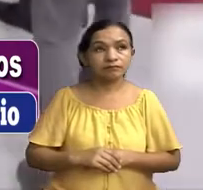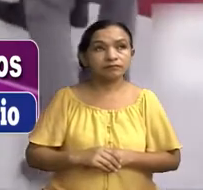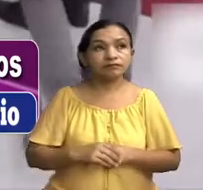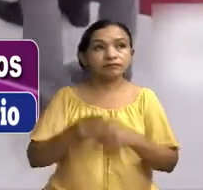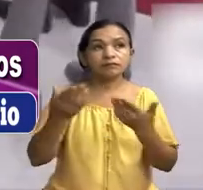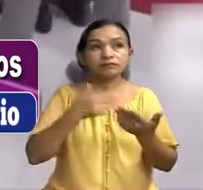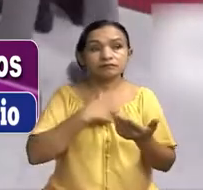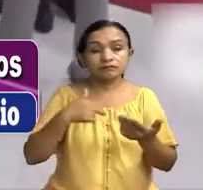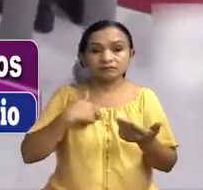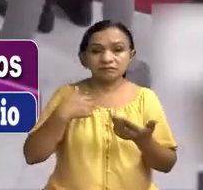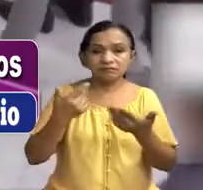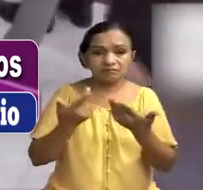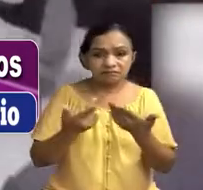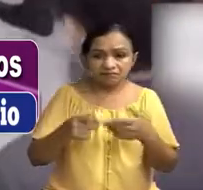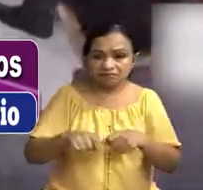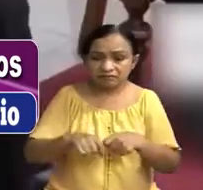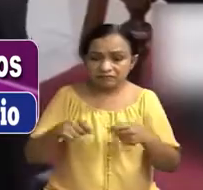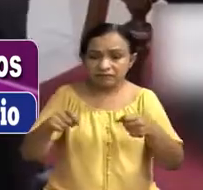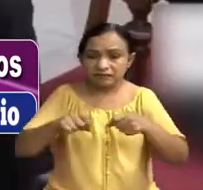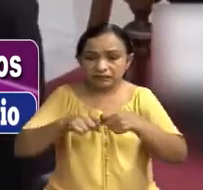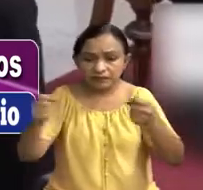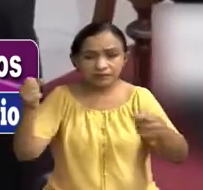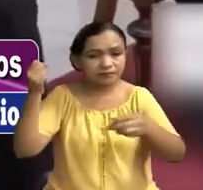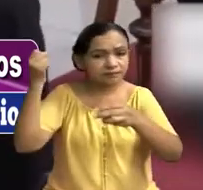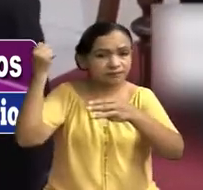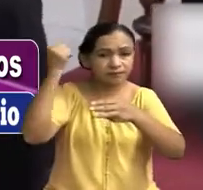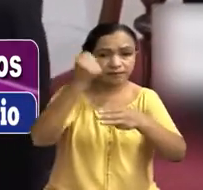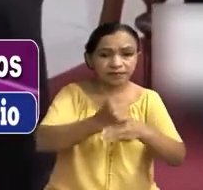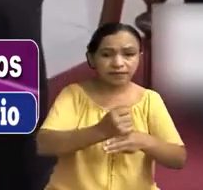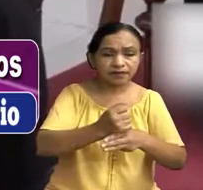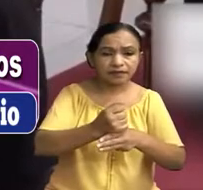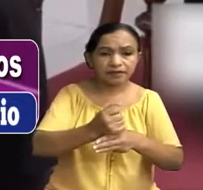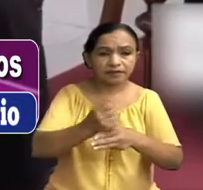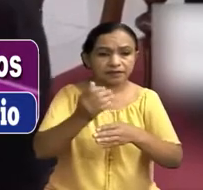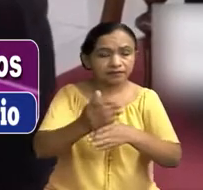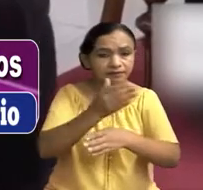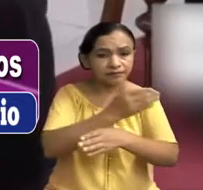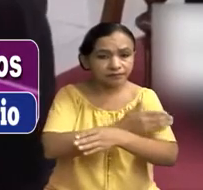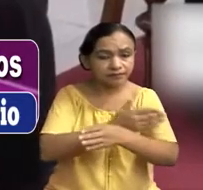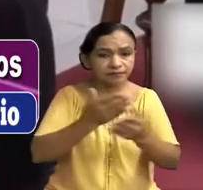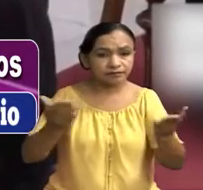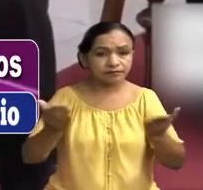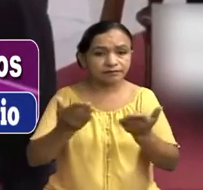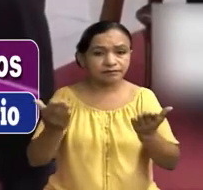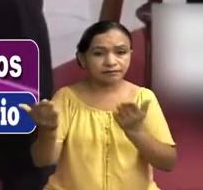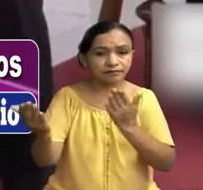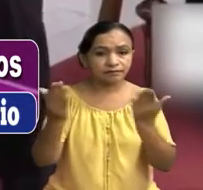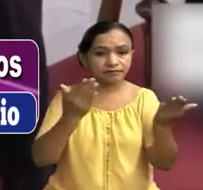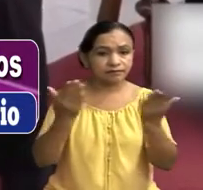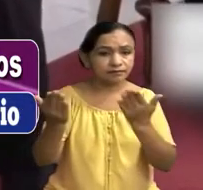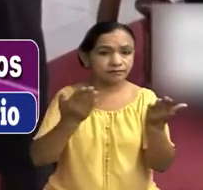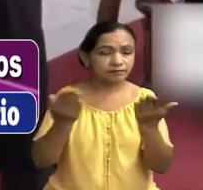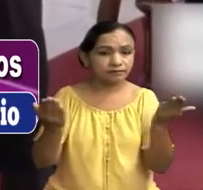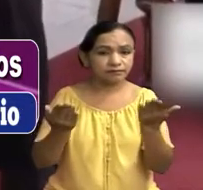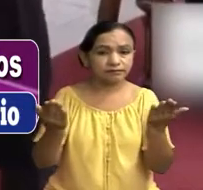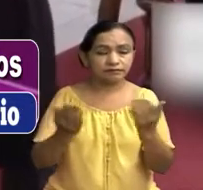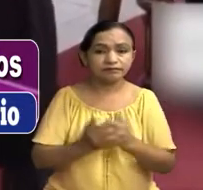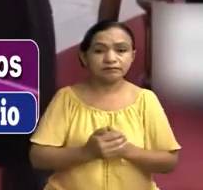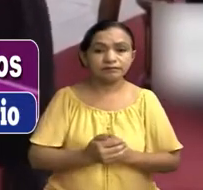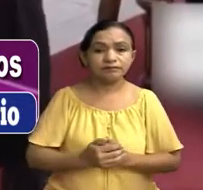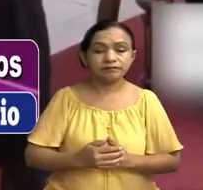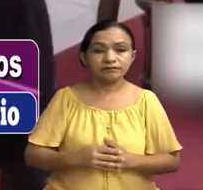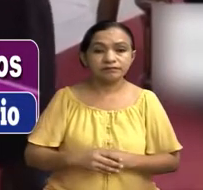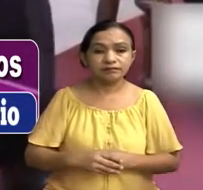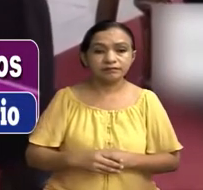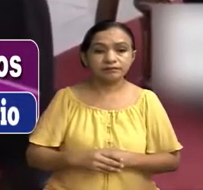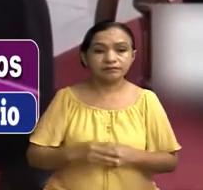desmembrado, que había sido asesinado días recientes, es decir, un comparativo, una vigencia total de parte